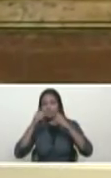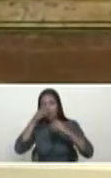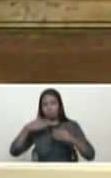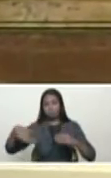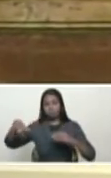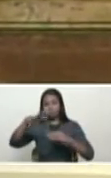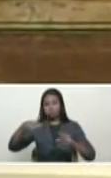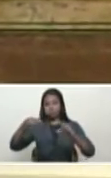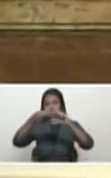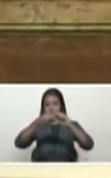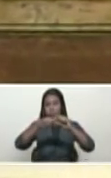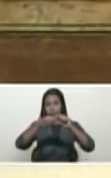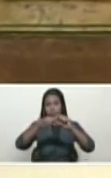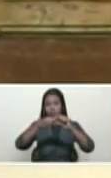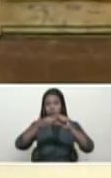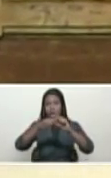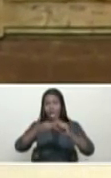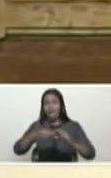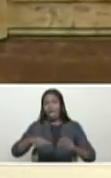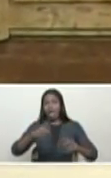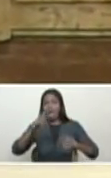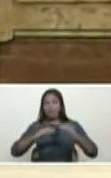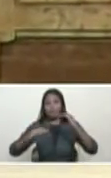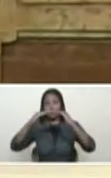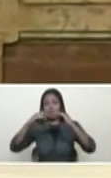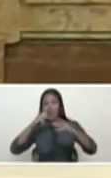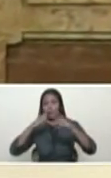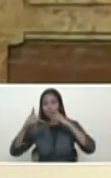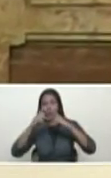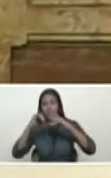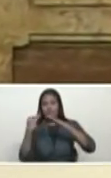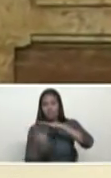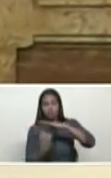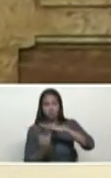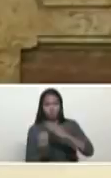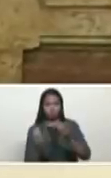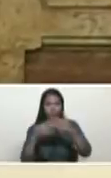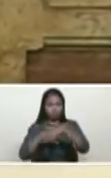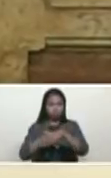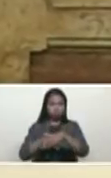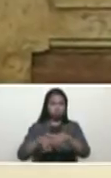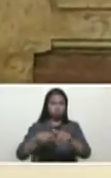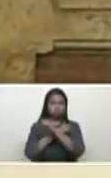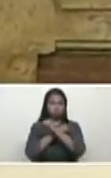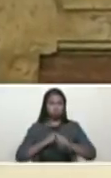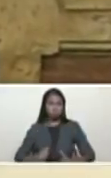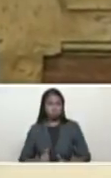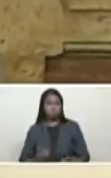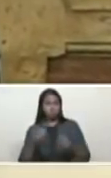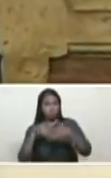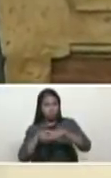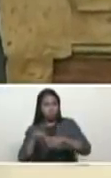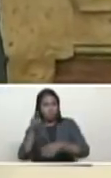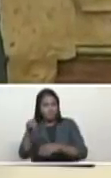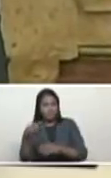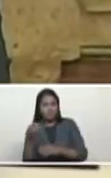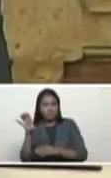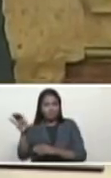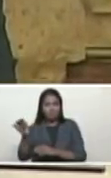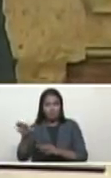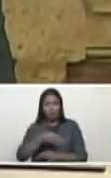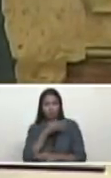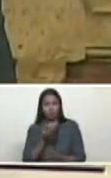estabilidad política con instituciones estabilidad política con fuerza armada estabilidad política del estado y la